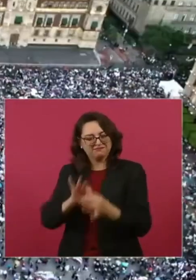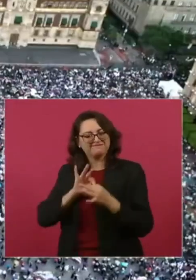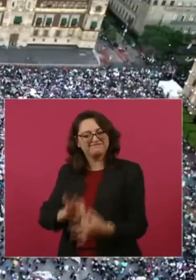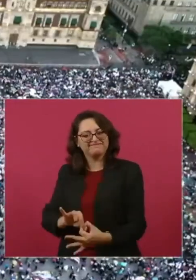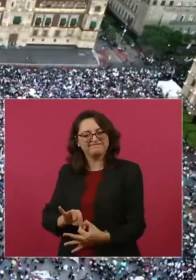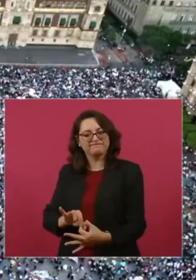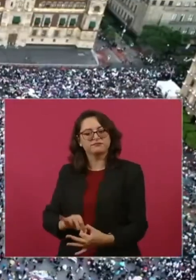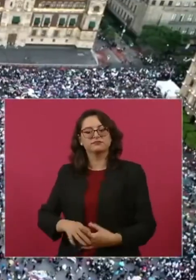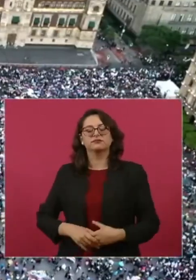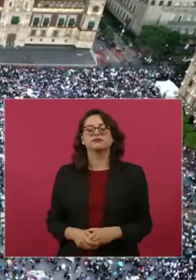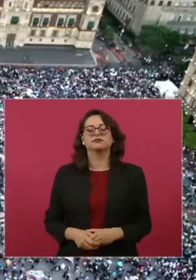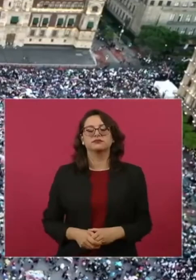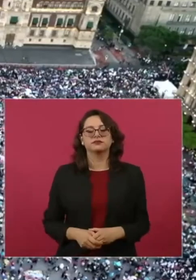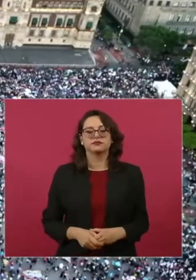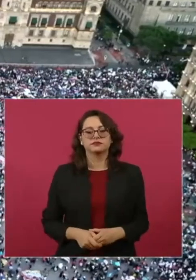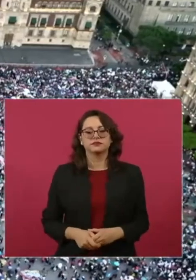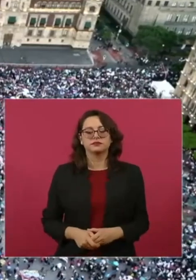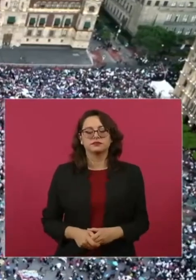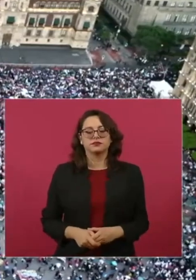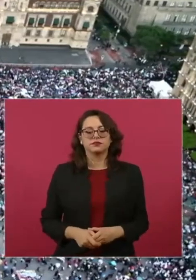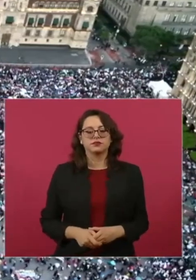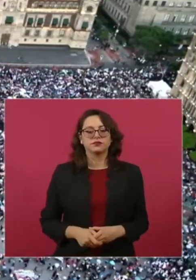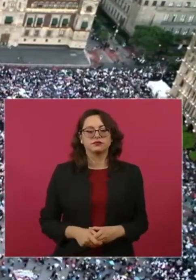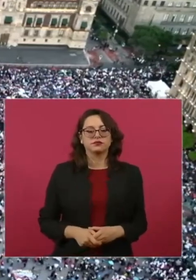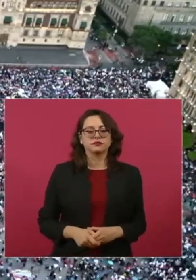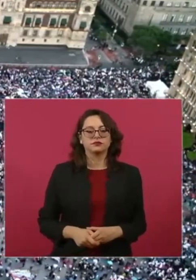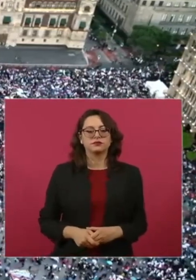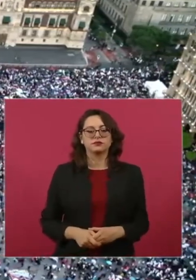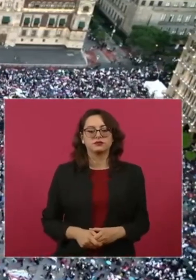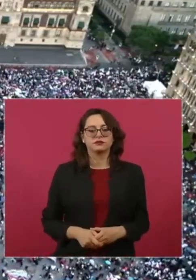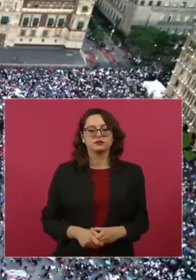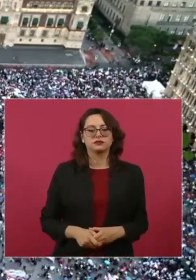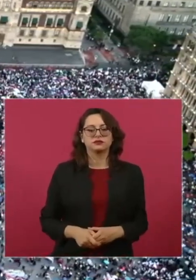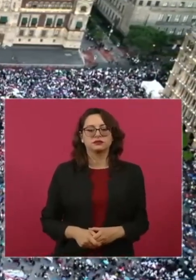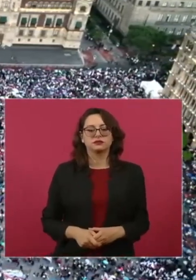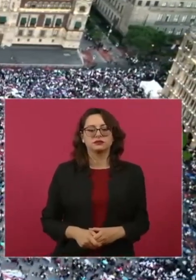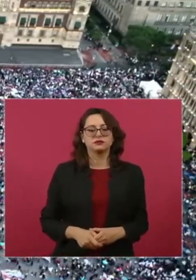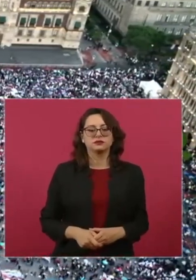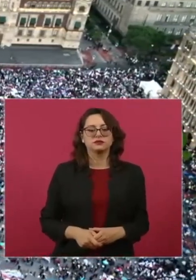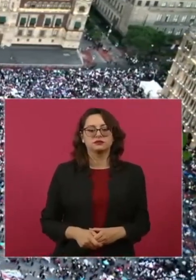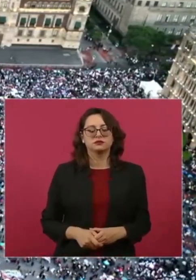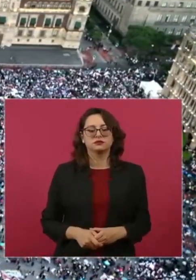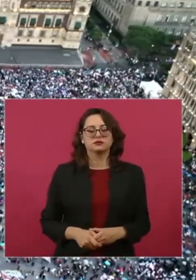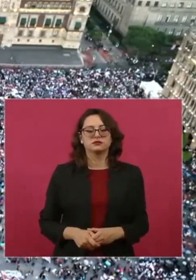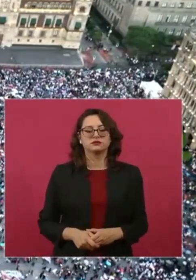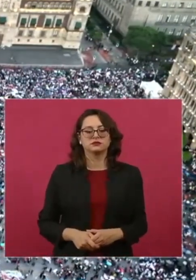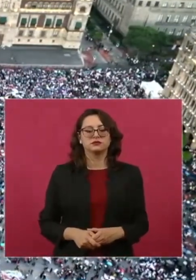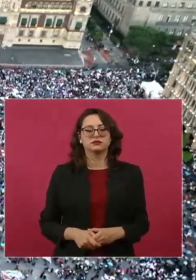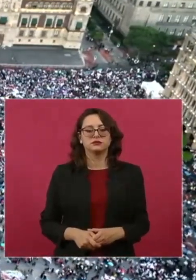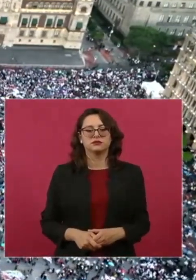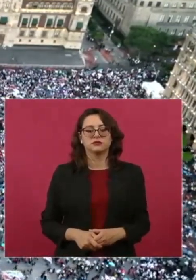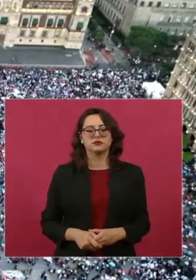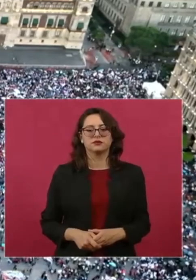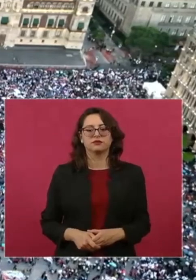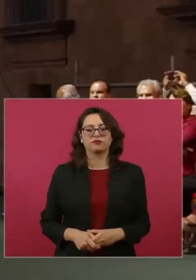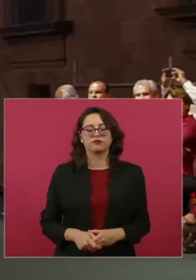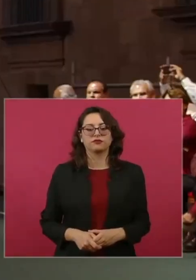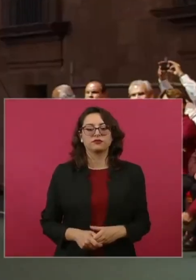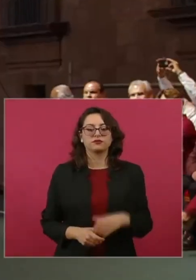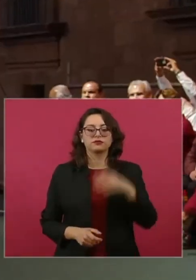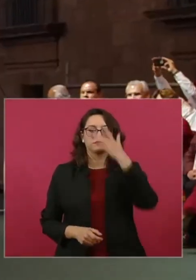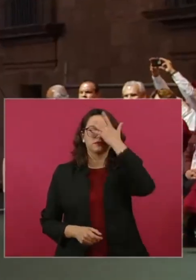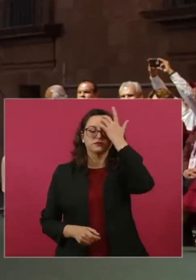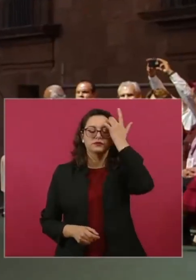Loyal to the people. Aprovecho también that was a long list of, para how the expresar army, which is the que a diferencia uniform, de lo